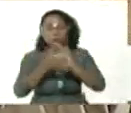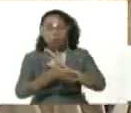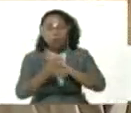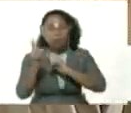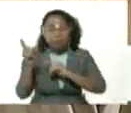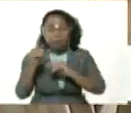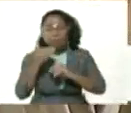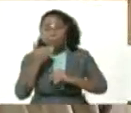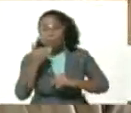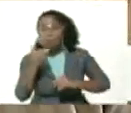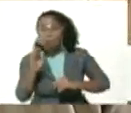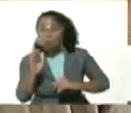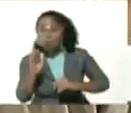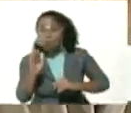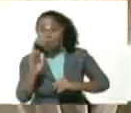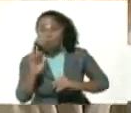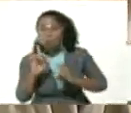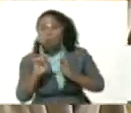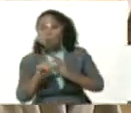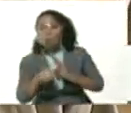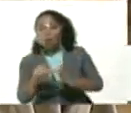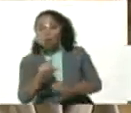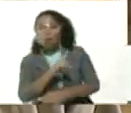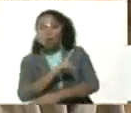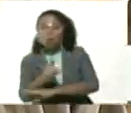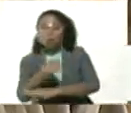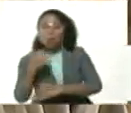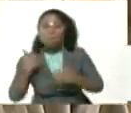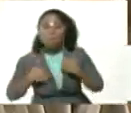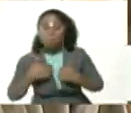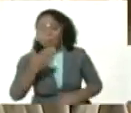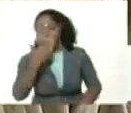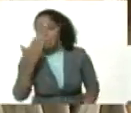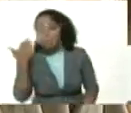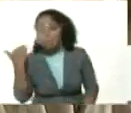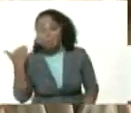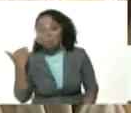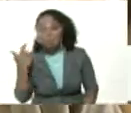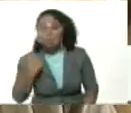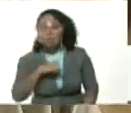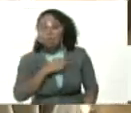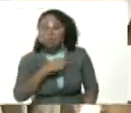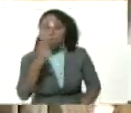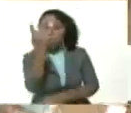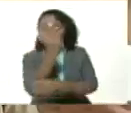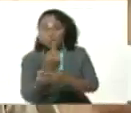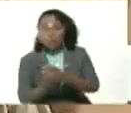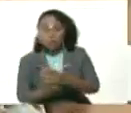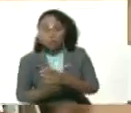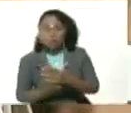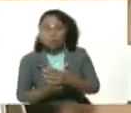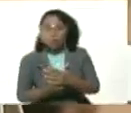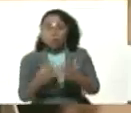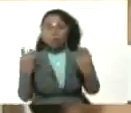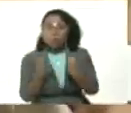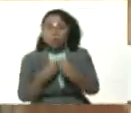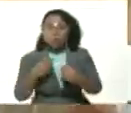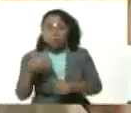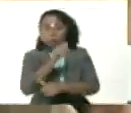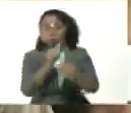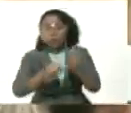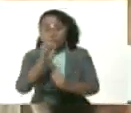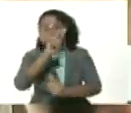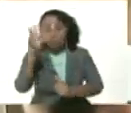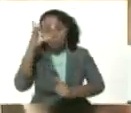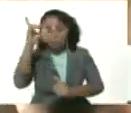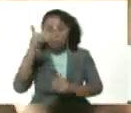pronto, mi comandante jefe, luego de la orden el miércoles pasado, hemos diseñado una estrategia conjunta con la vicepresidenta Delcy Rodríguez,